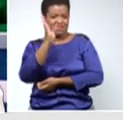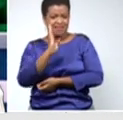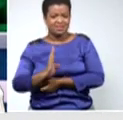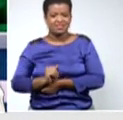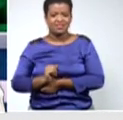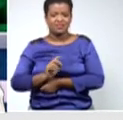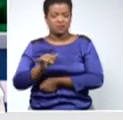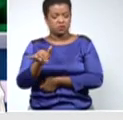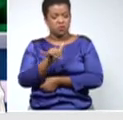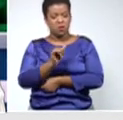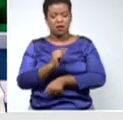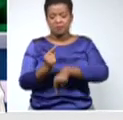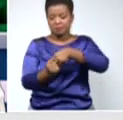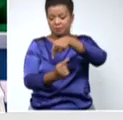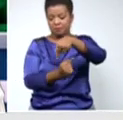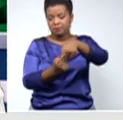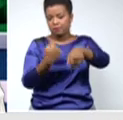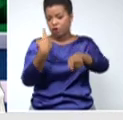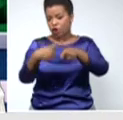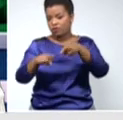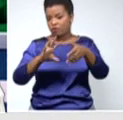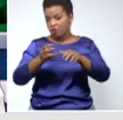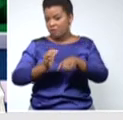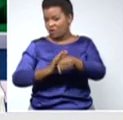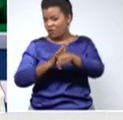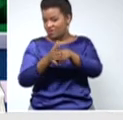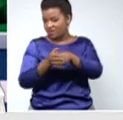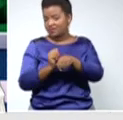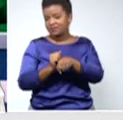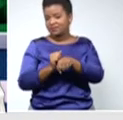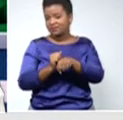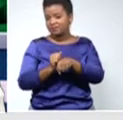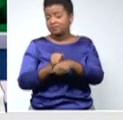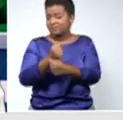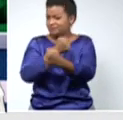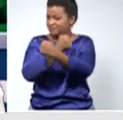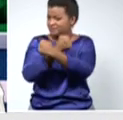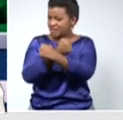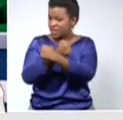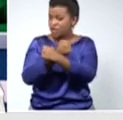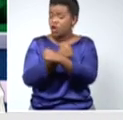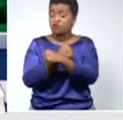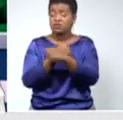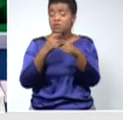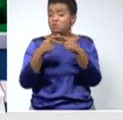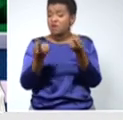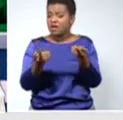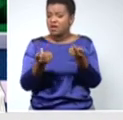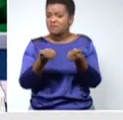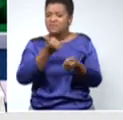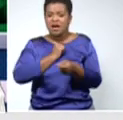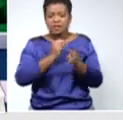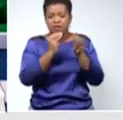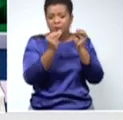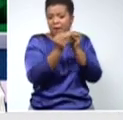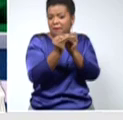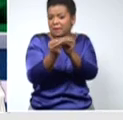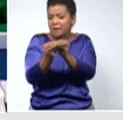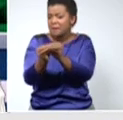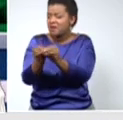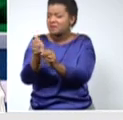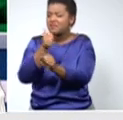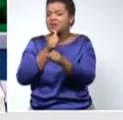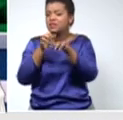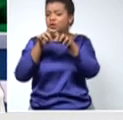continuamente están, además, cada vez con más amenaza de la contagiosidad más alta, cada vez con más